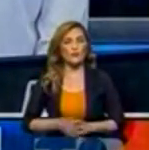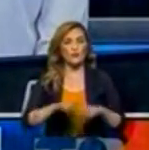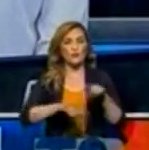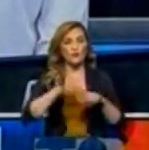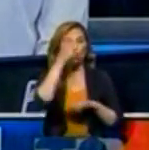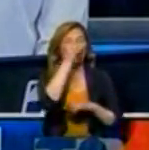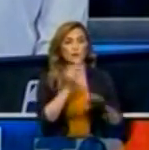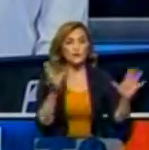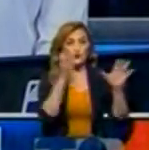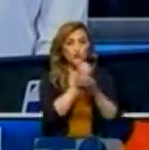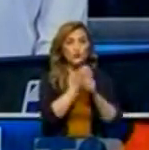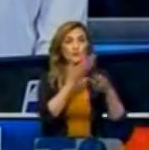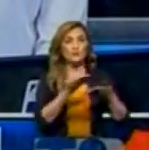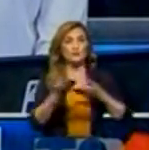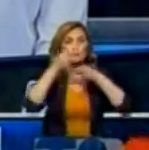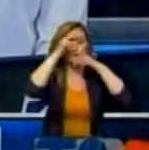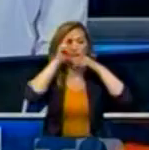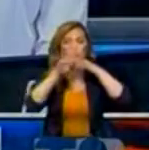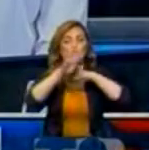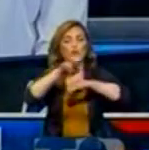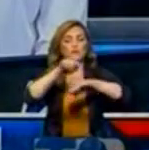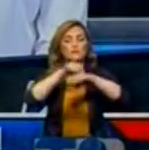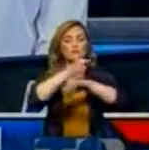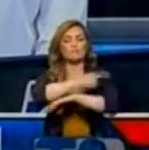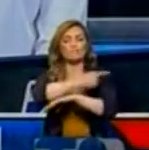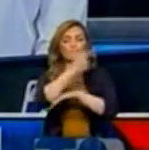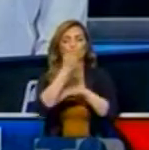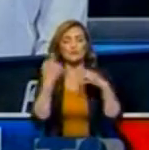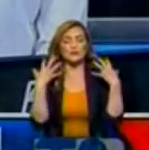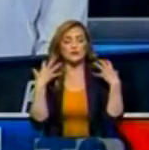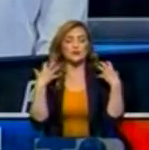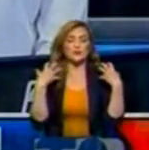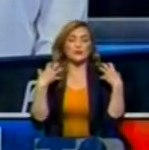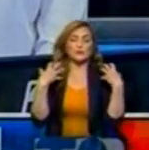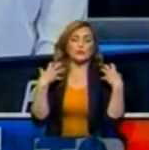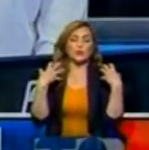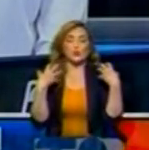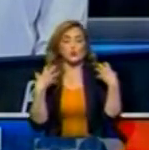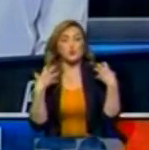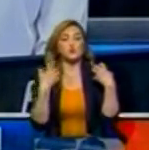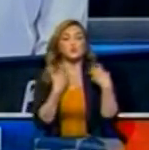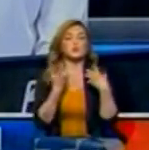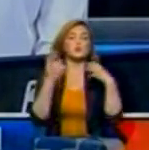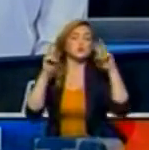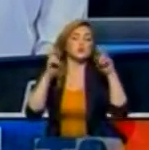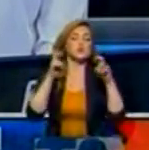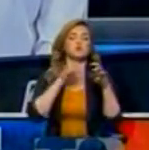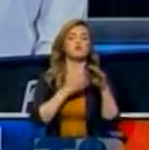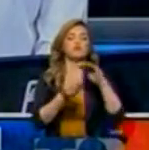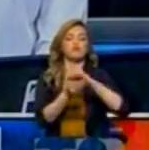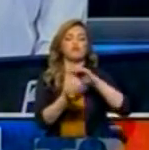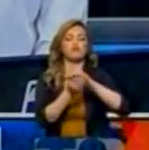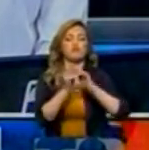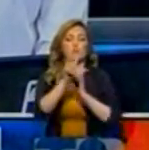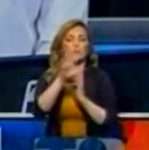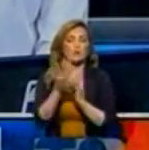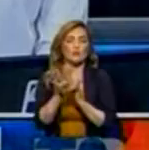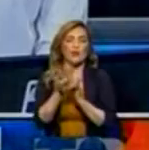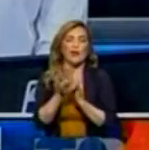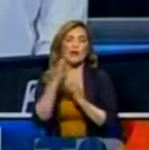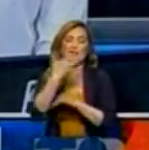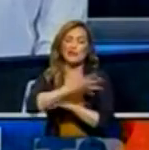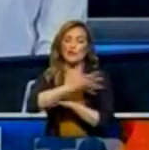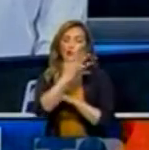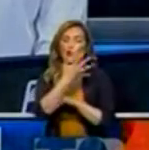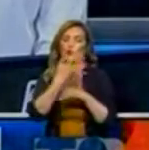Amigos, buenas noches, bienvenidos a 24 horas. Día tenso en el juicio del caso Sobornos. En este quinto día de audiencia, un testigo ha confirmado la entrega